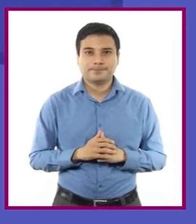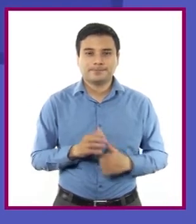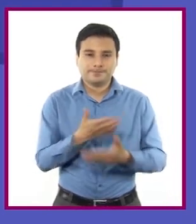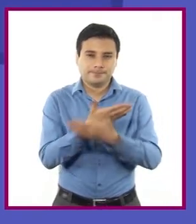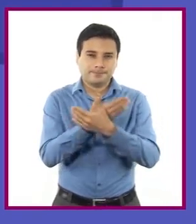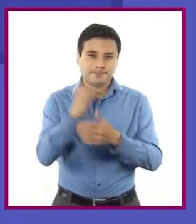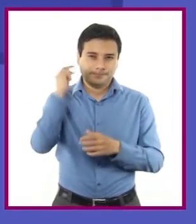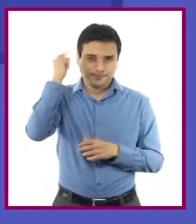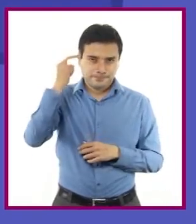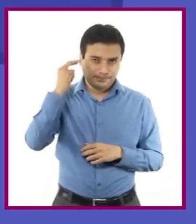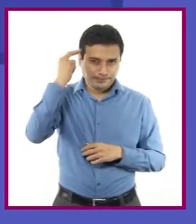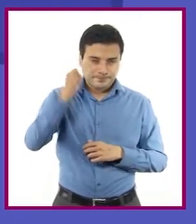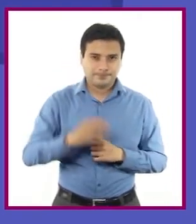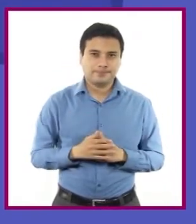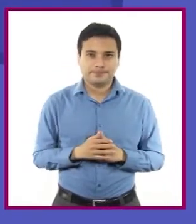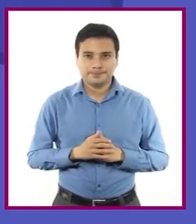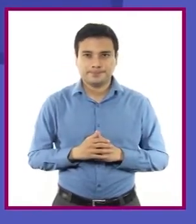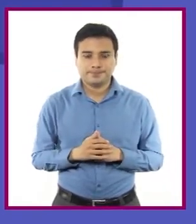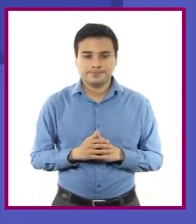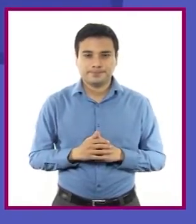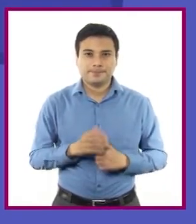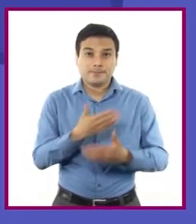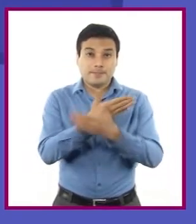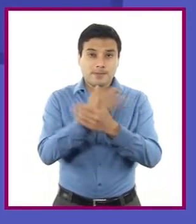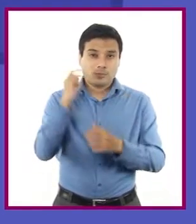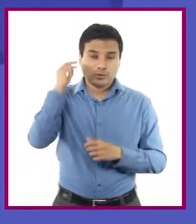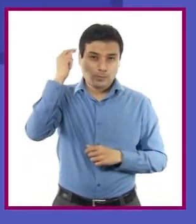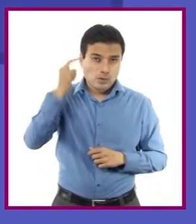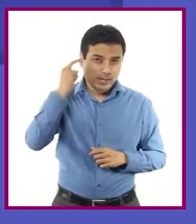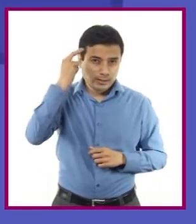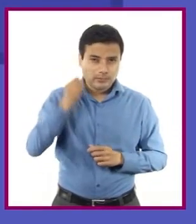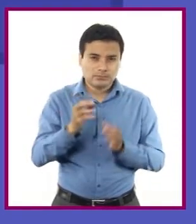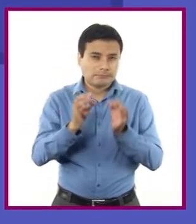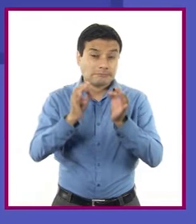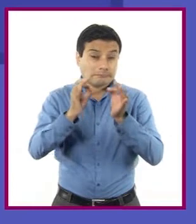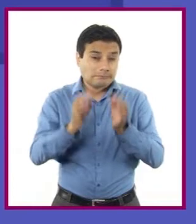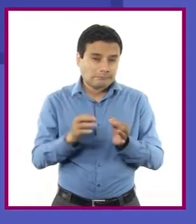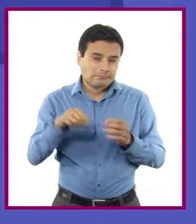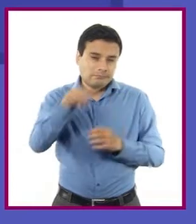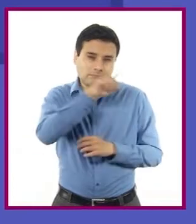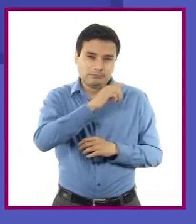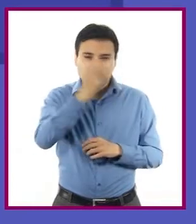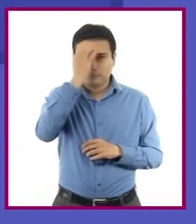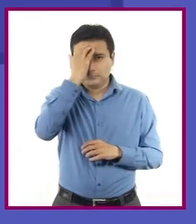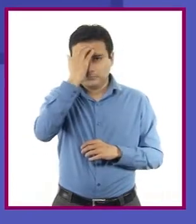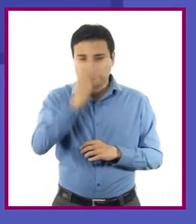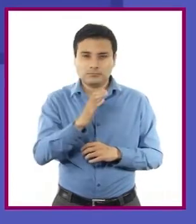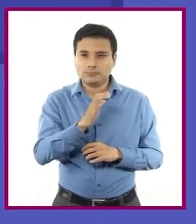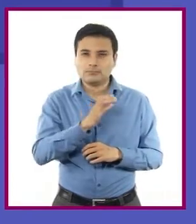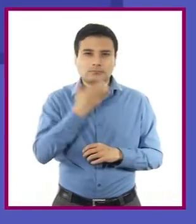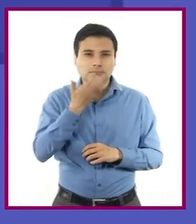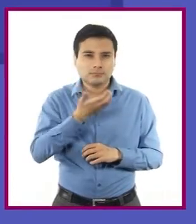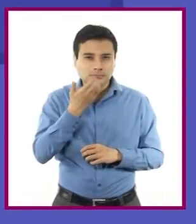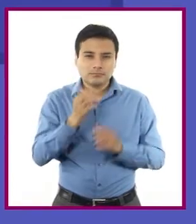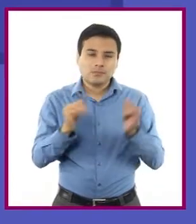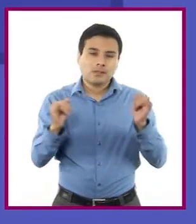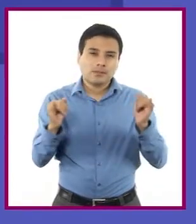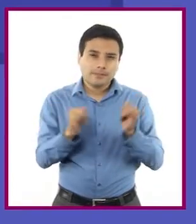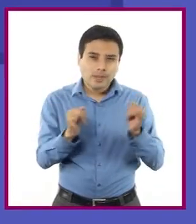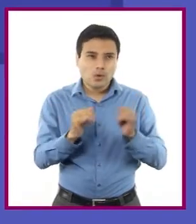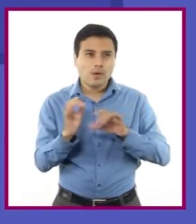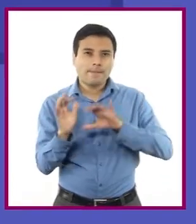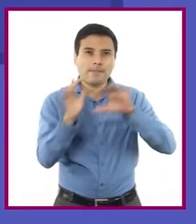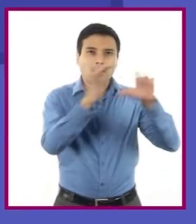Mariposa monarca. Las mariposas monarcas son conocidas por la increíble migración masiva que cada invierno lleva millones